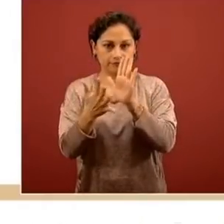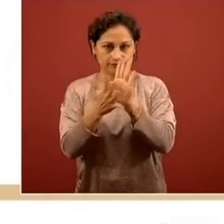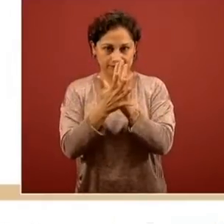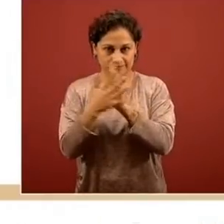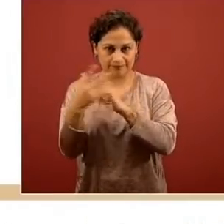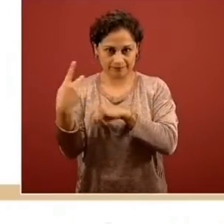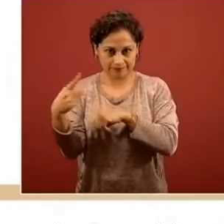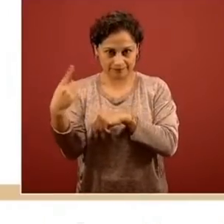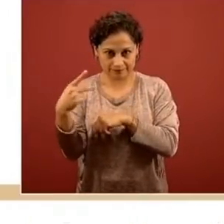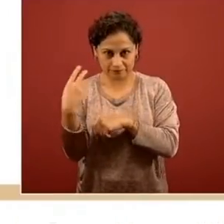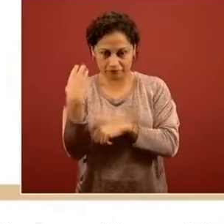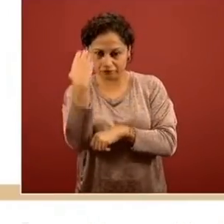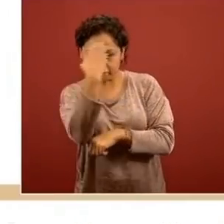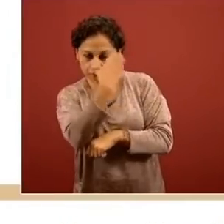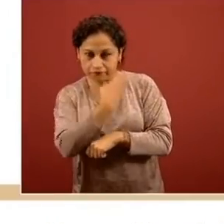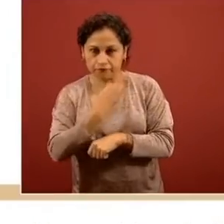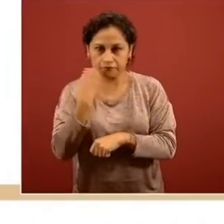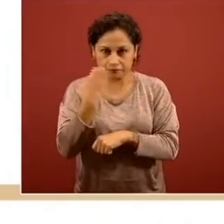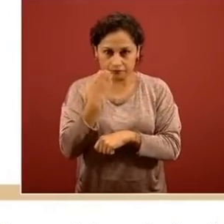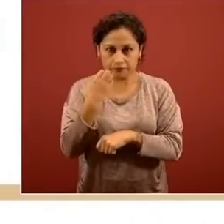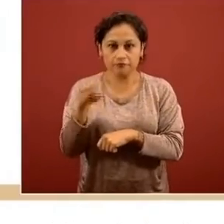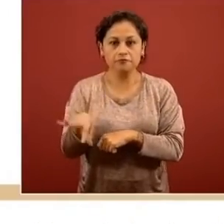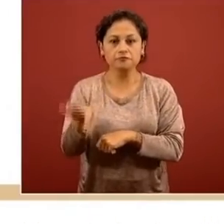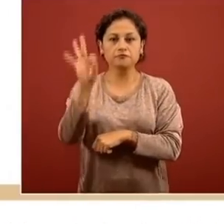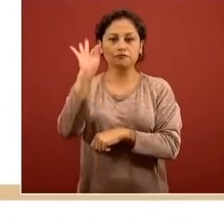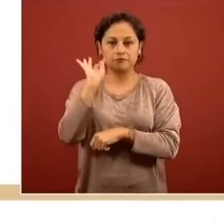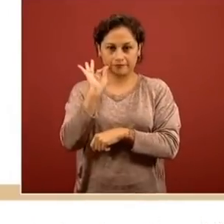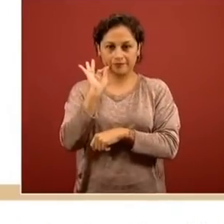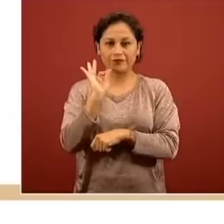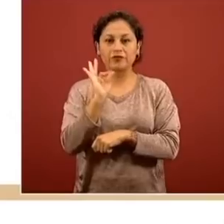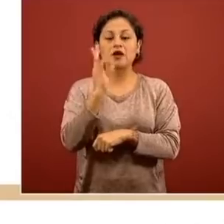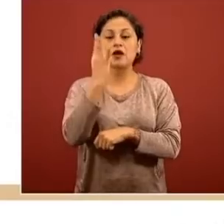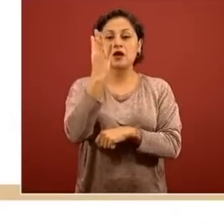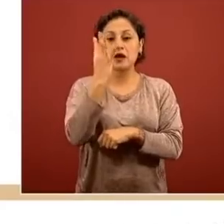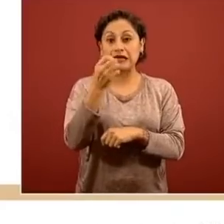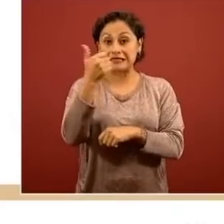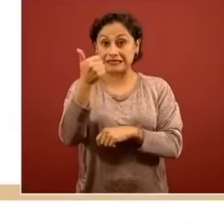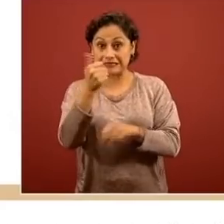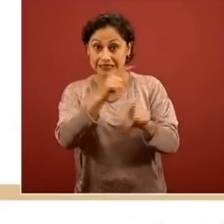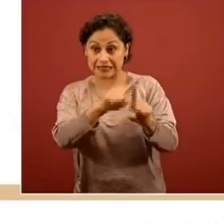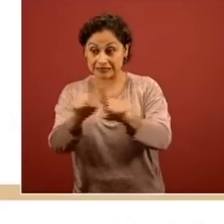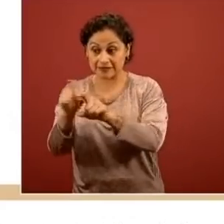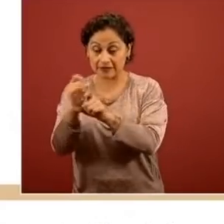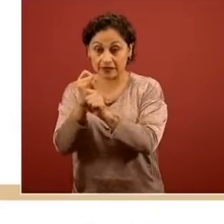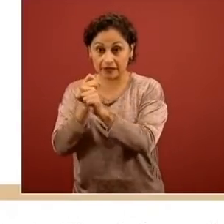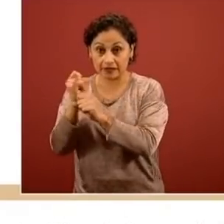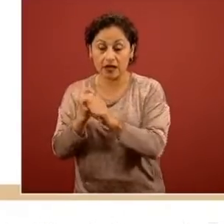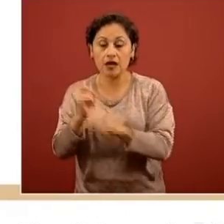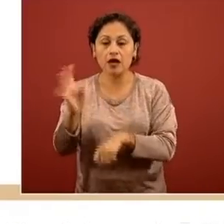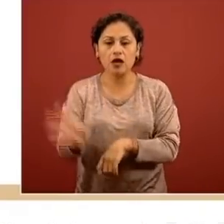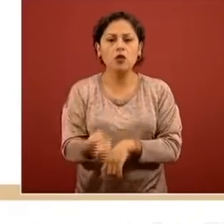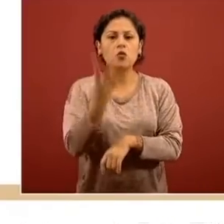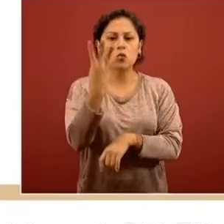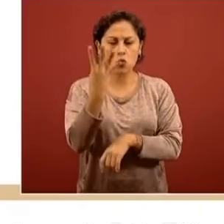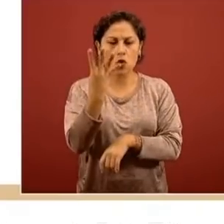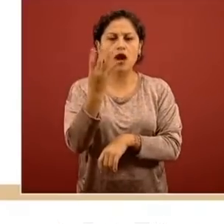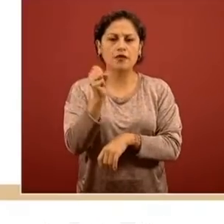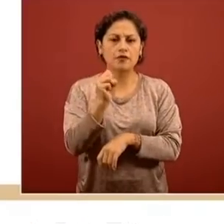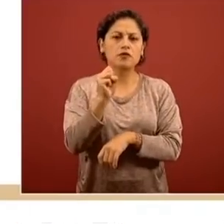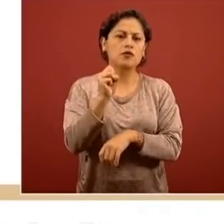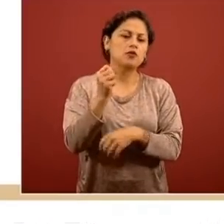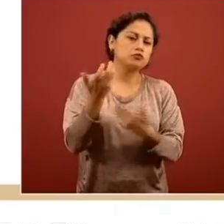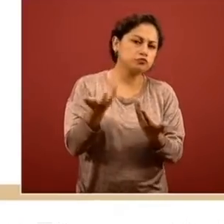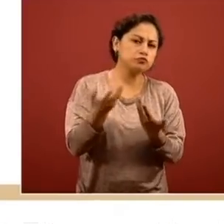comunitario encontraron cuatro de seis revisiones sistemáticas que no encontraron reducción reducción de